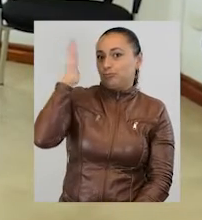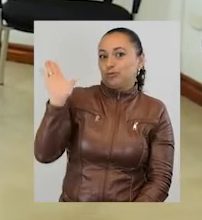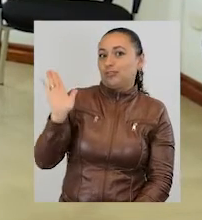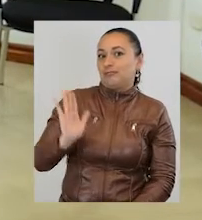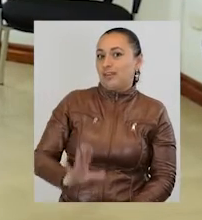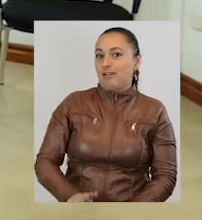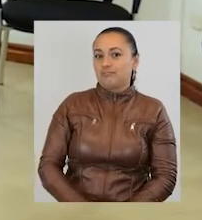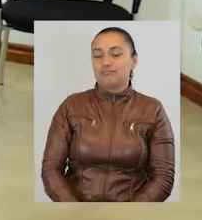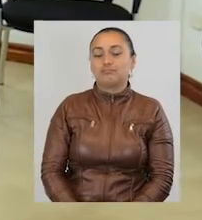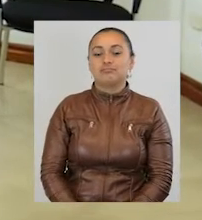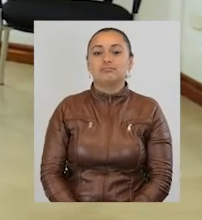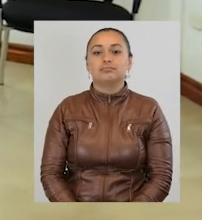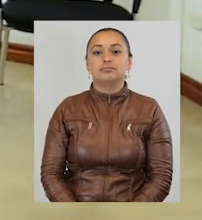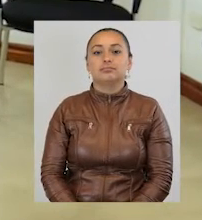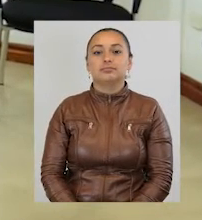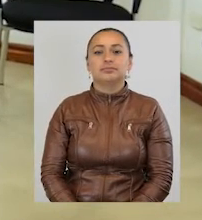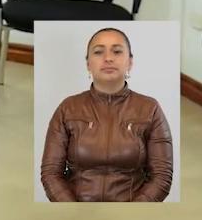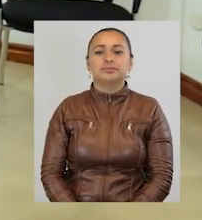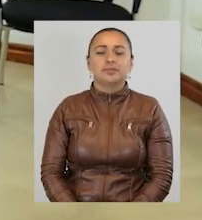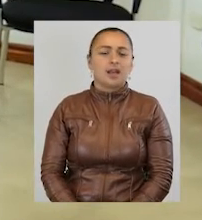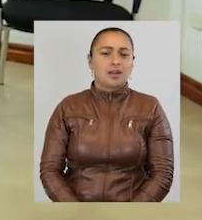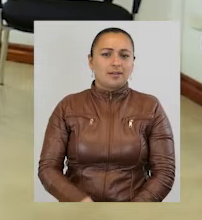Sin saber lo que decía.